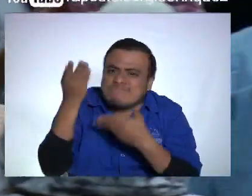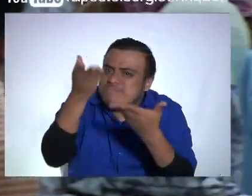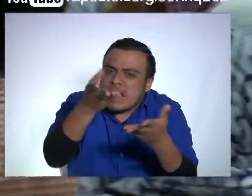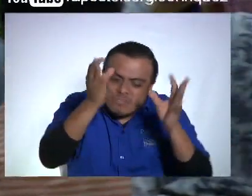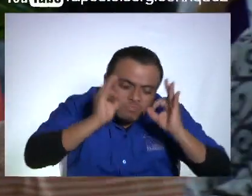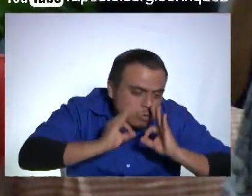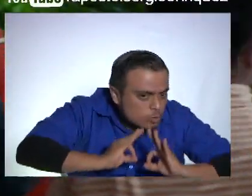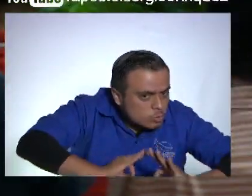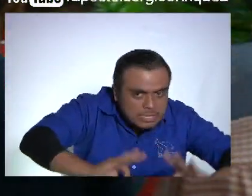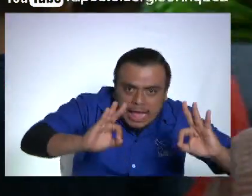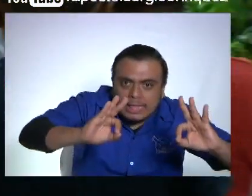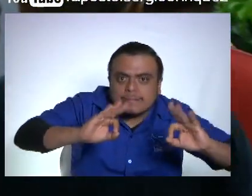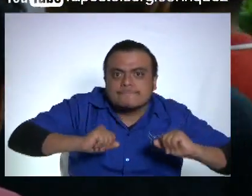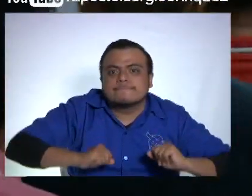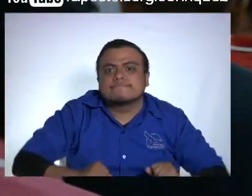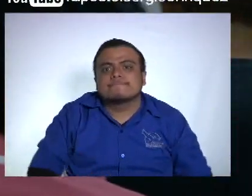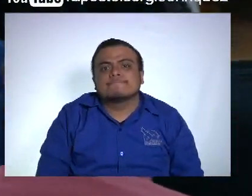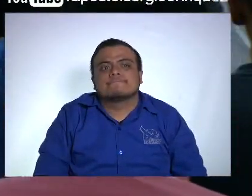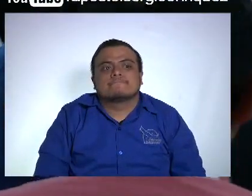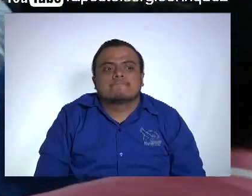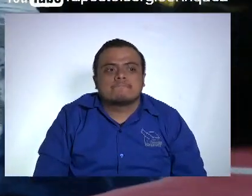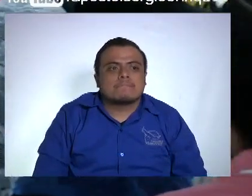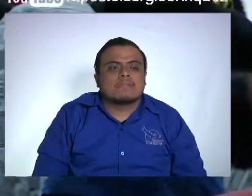esta noche.